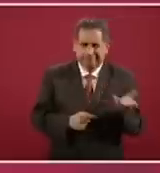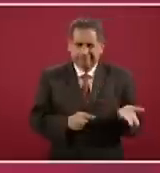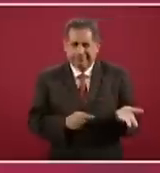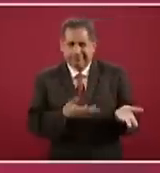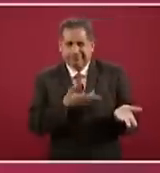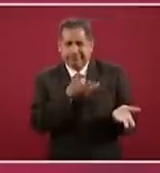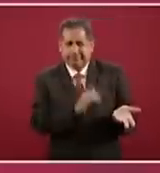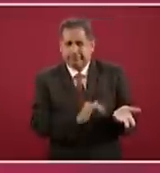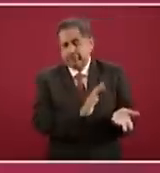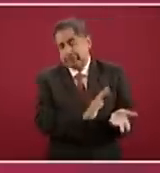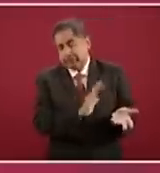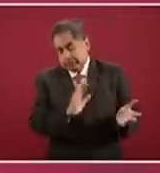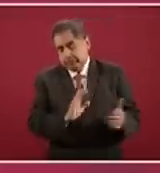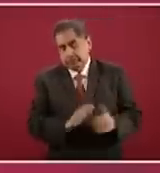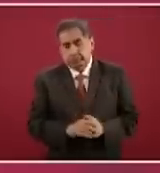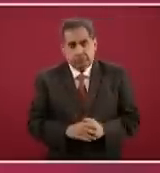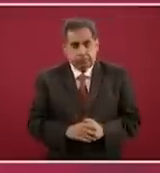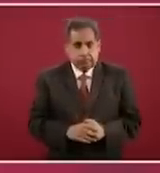Yo creo que